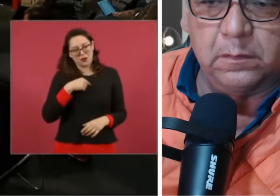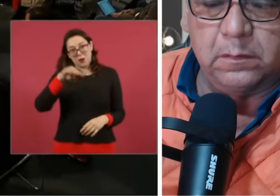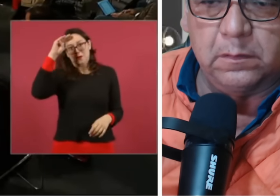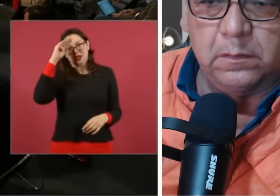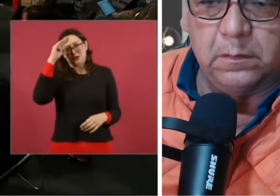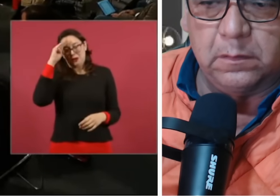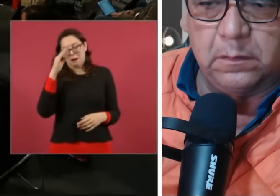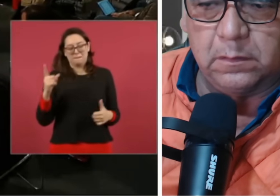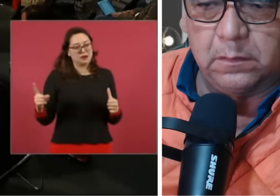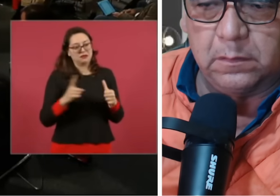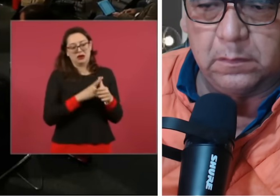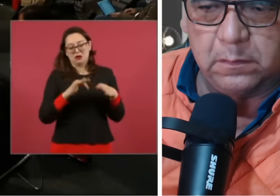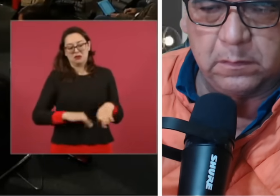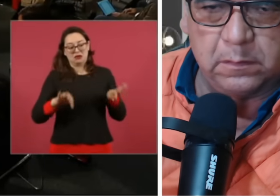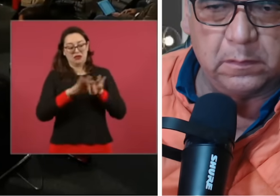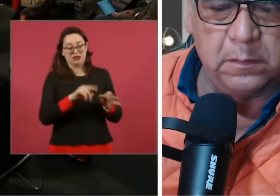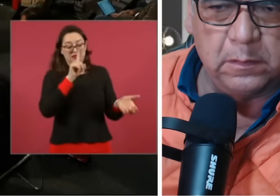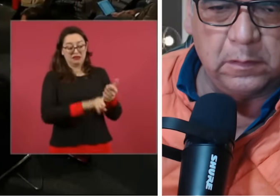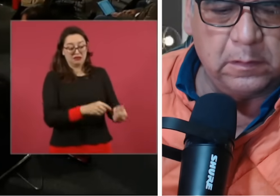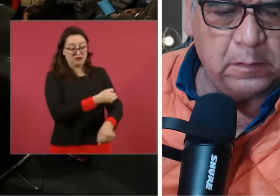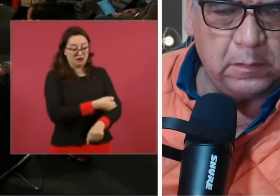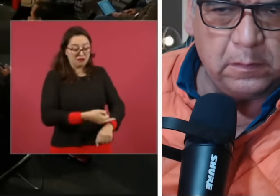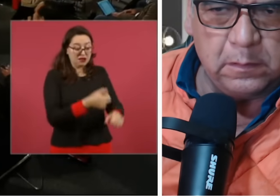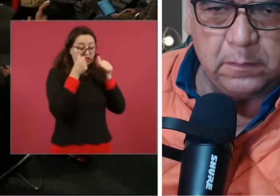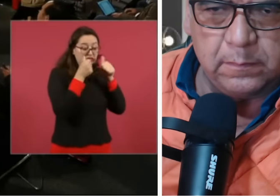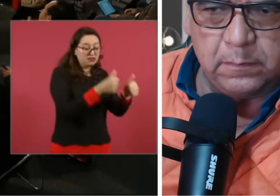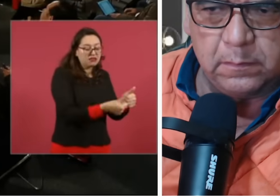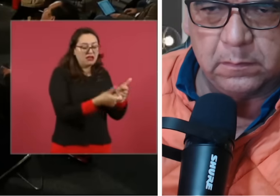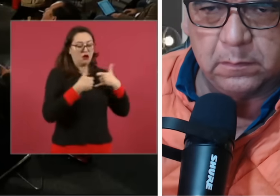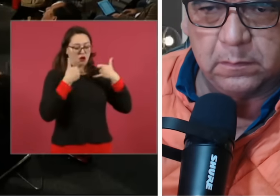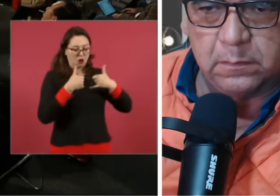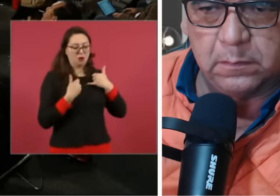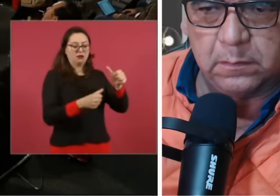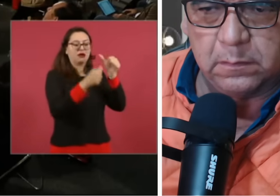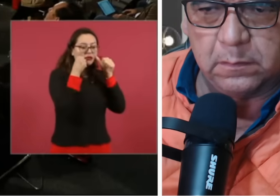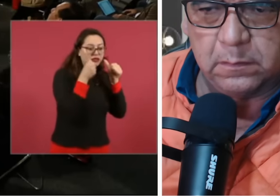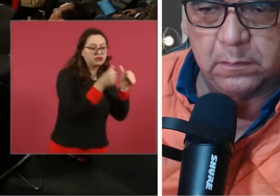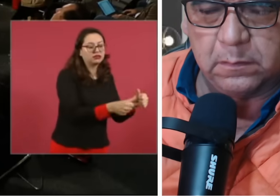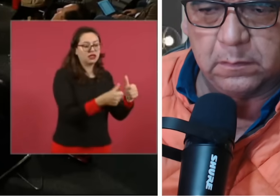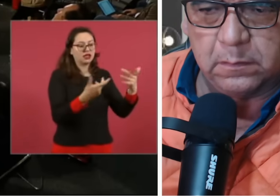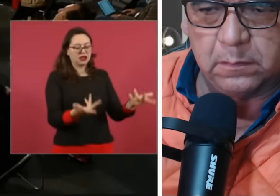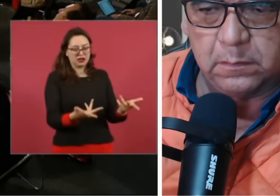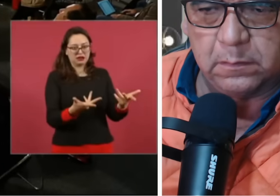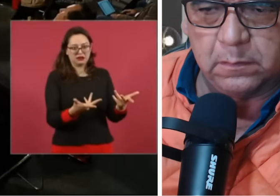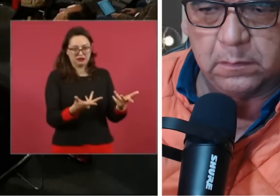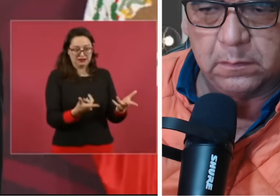de desintegración de las familias, de abandono de los jóvenes, de falta de